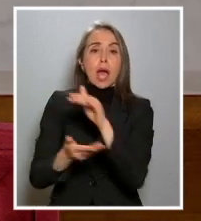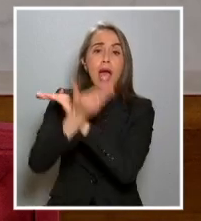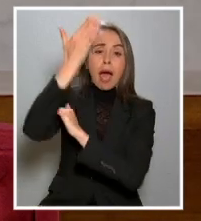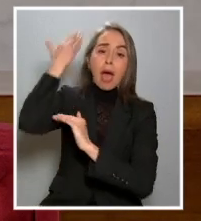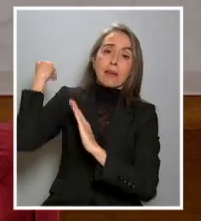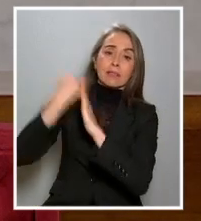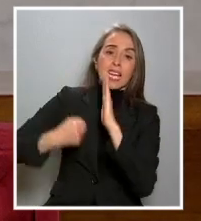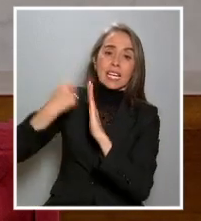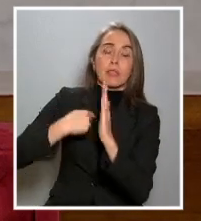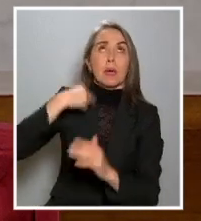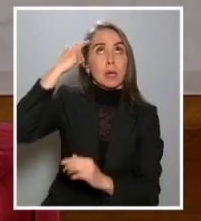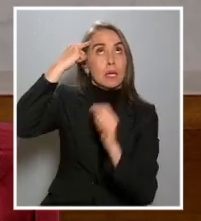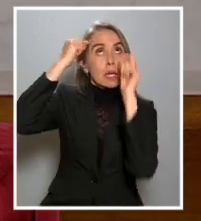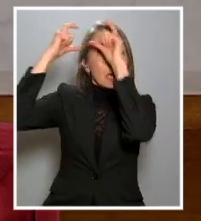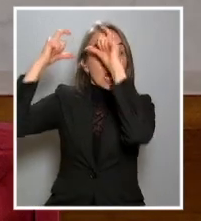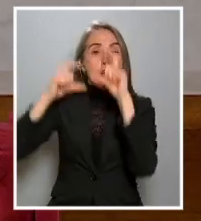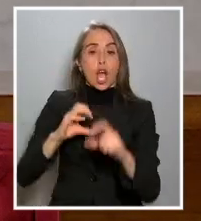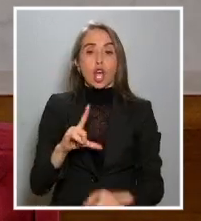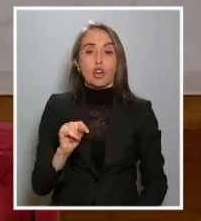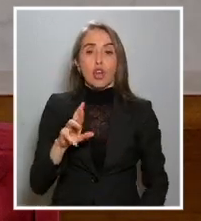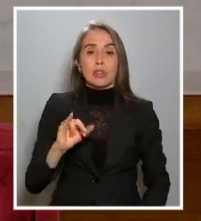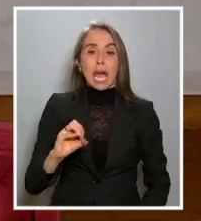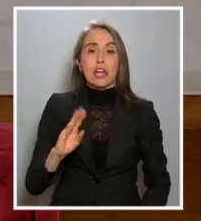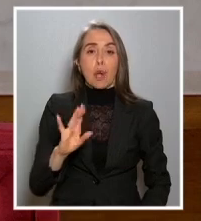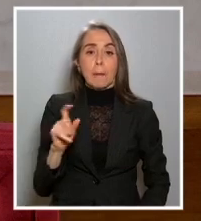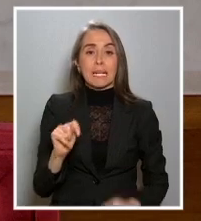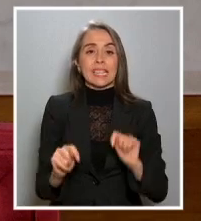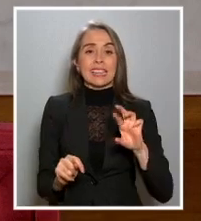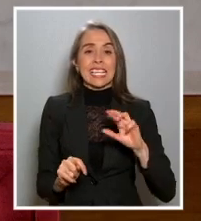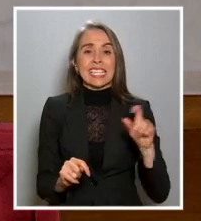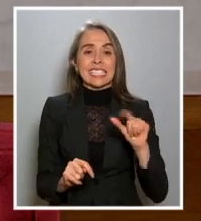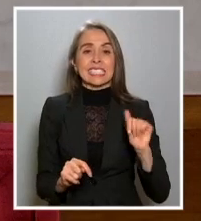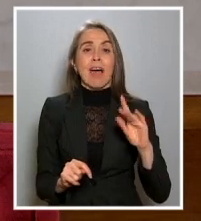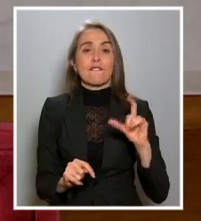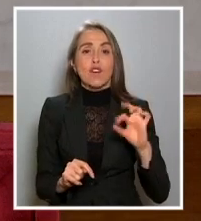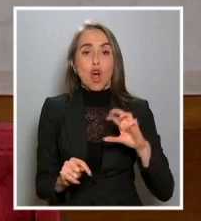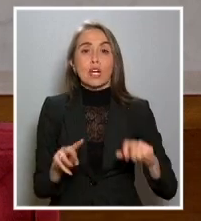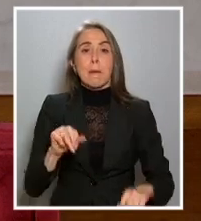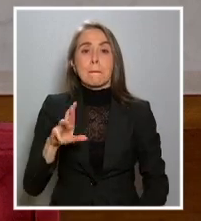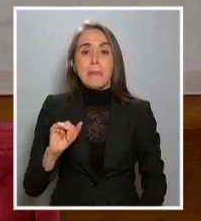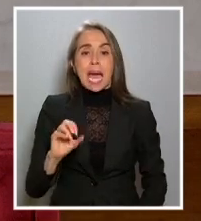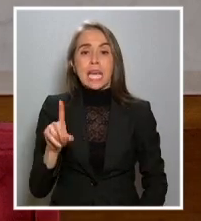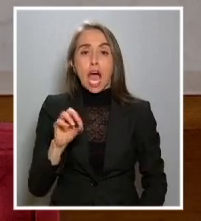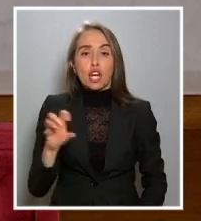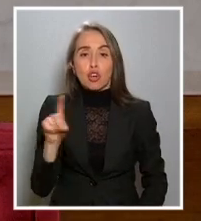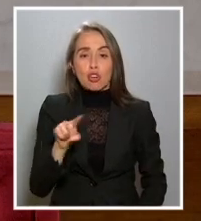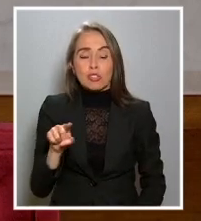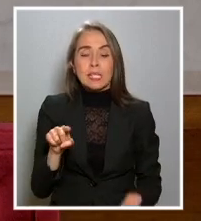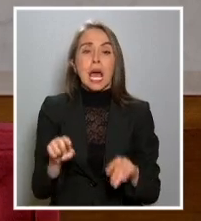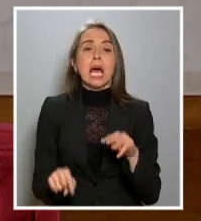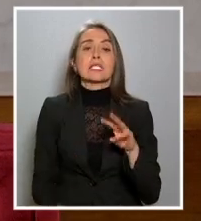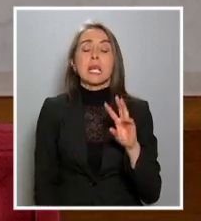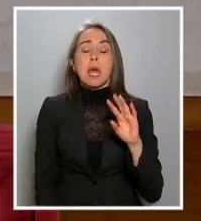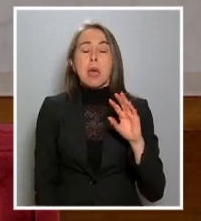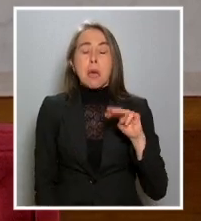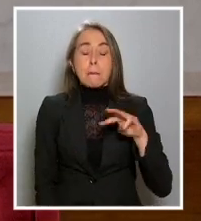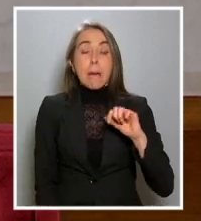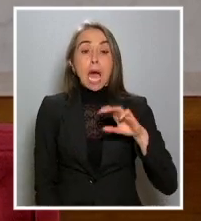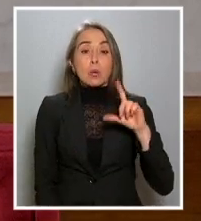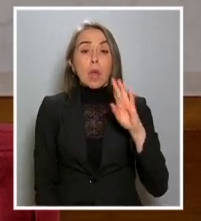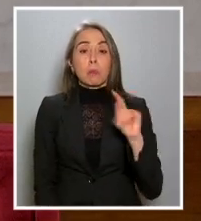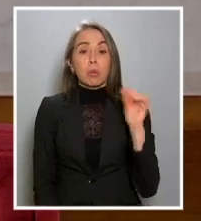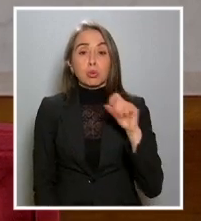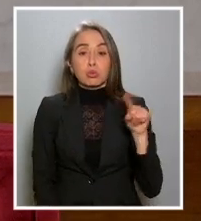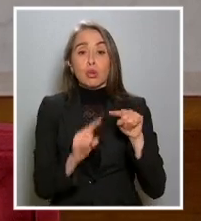luchas, pienso en Clotario Blest, en Teresa Flores, en Moisés Labraña, María Rosas y Manuel Bustos, cuando se cumplen 25 años de su